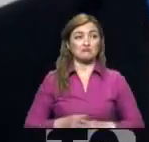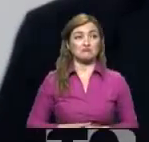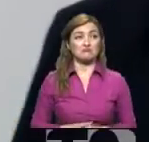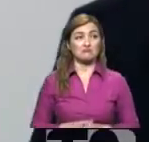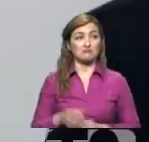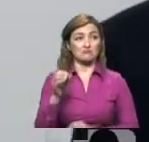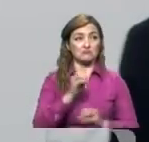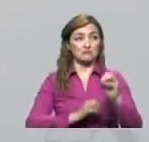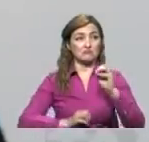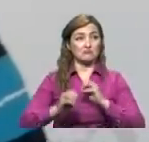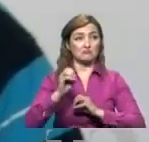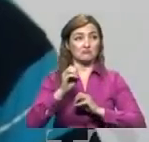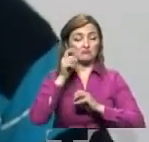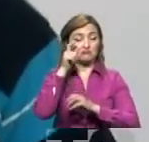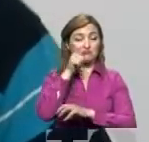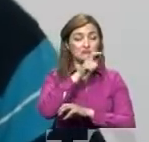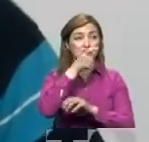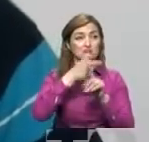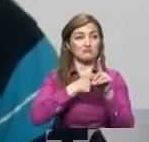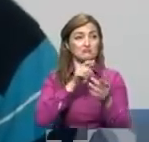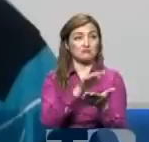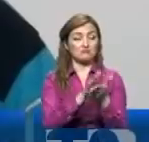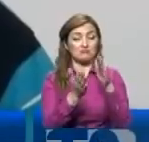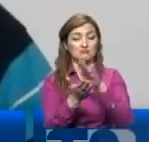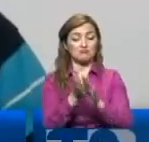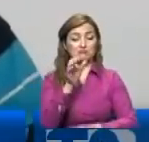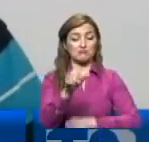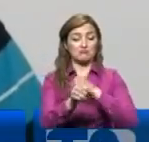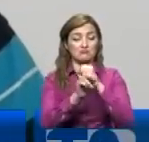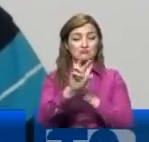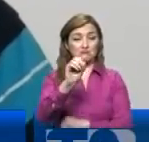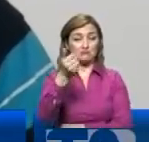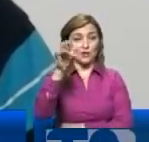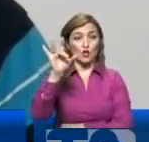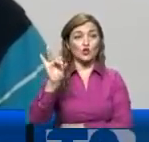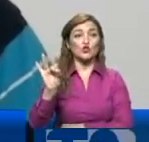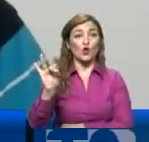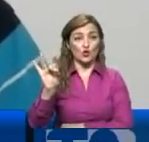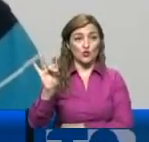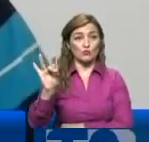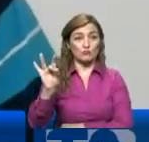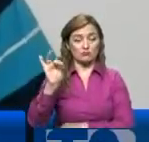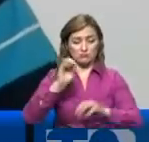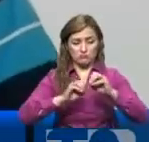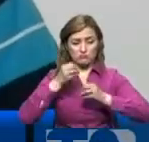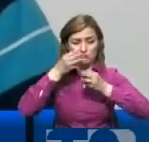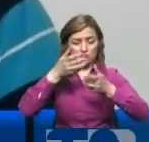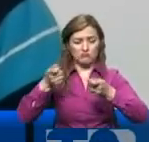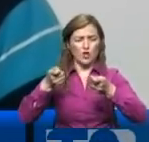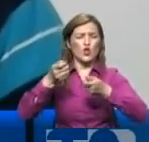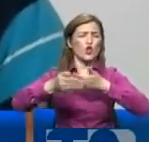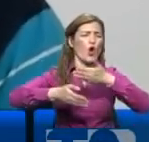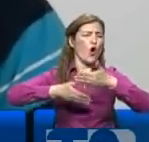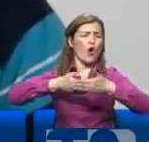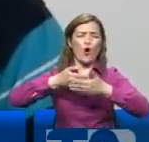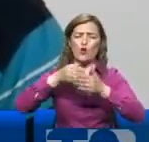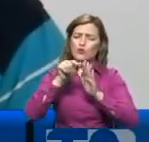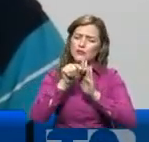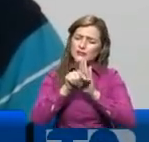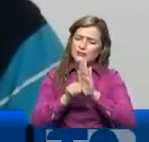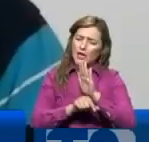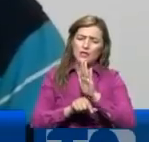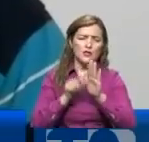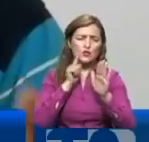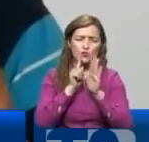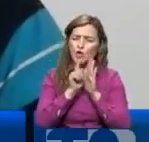el observatorio a través de la auditoría en noviembre del año 2018 un informe donde recogemos todas estas